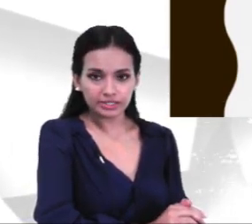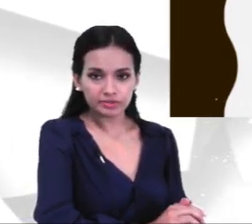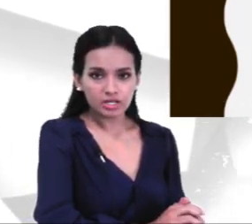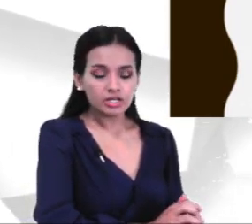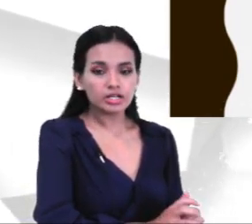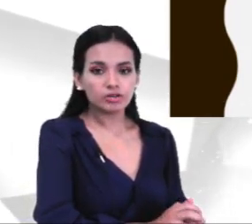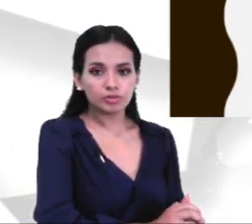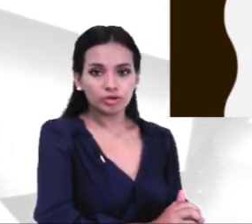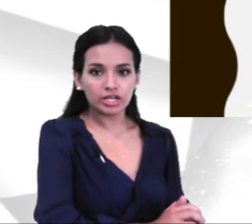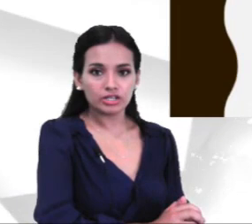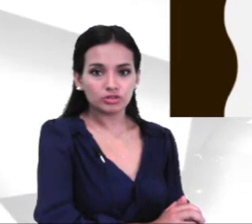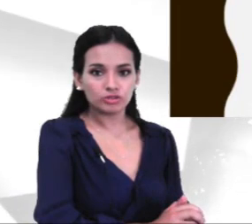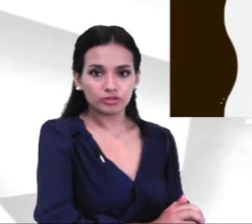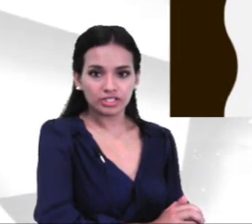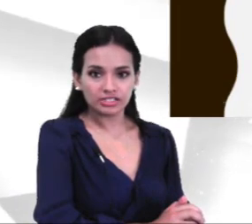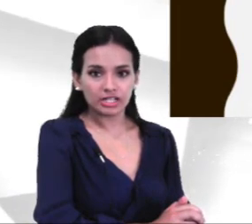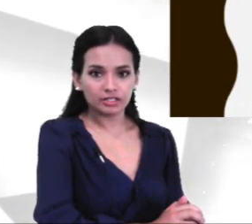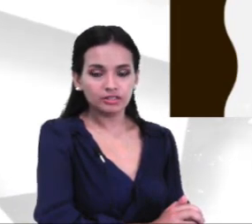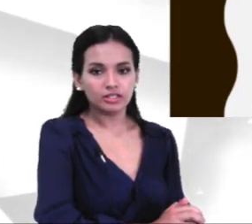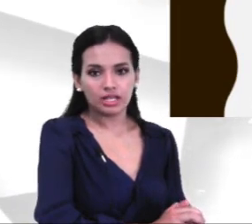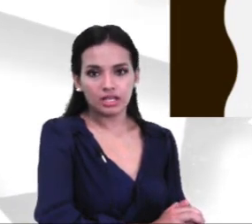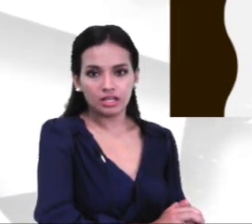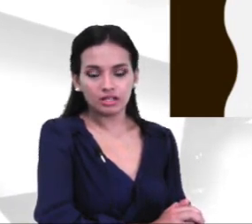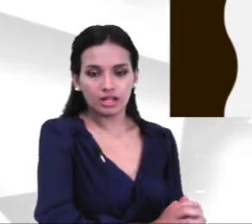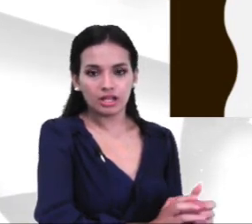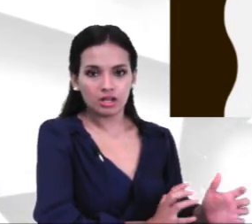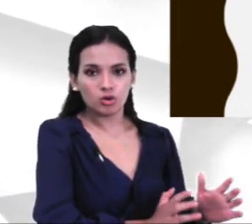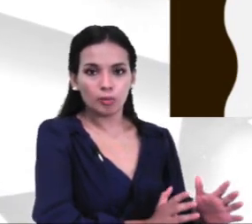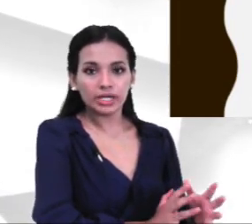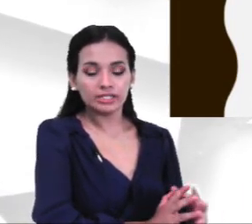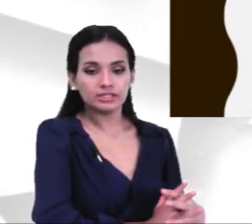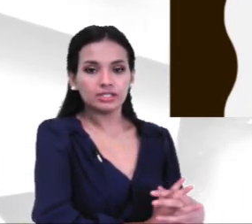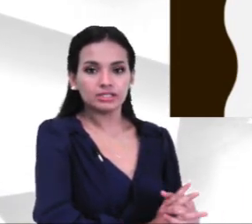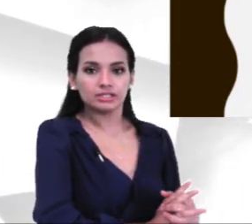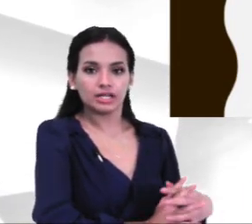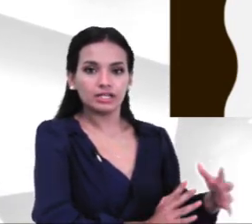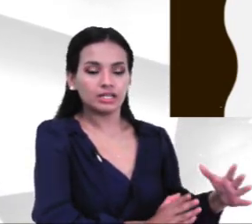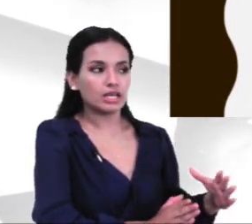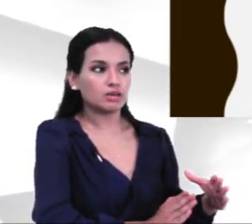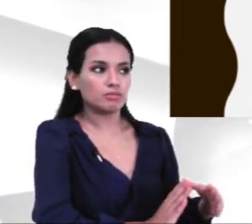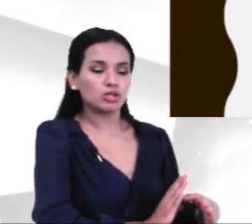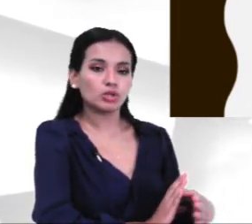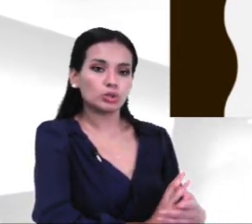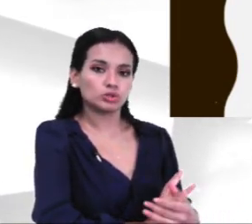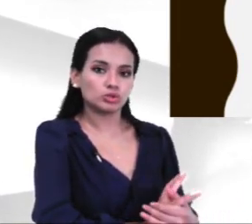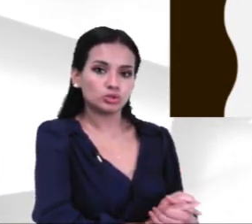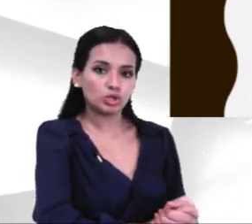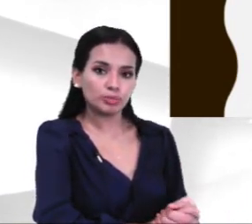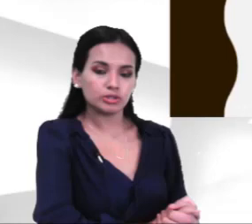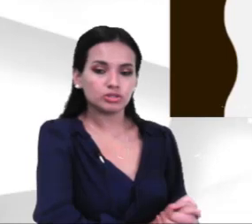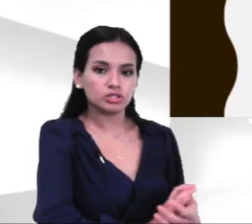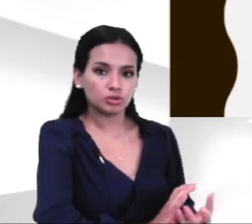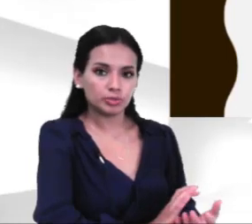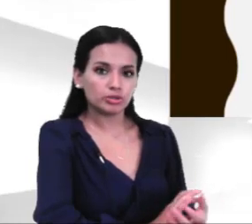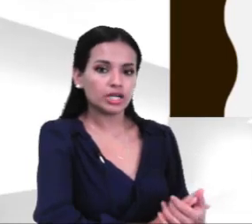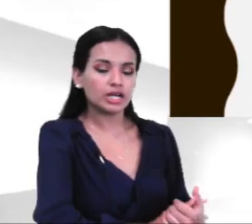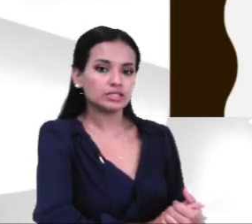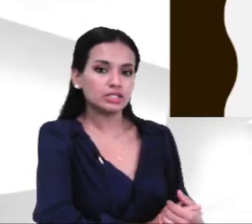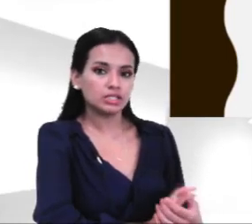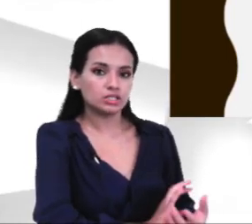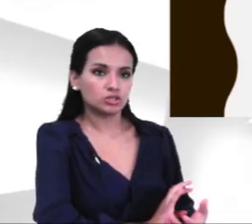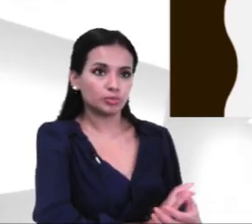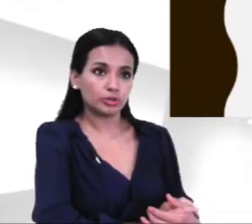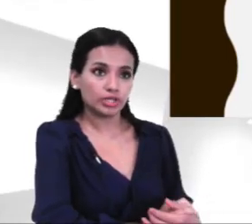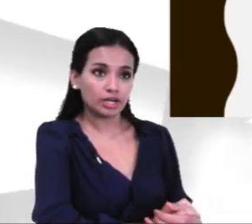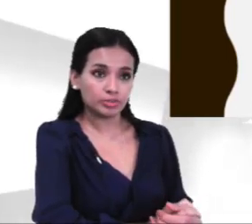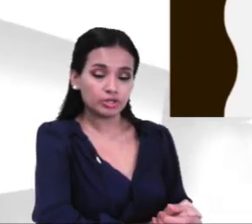tropicales recordemos que estos son los que están en los países que están en medio de los dos trópicos el trópico de cáncer